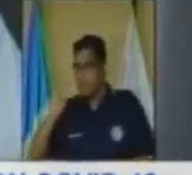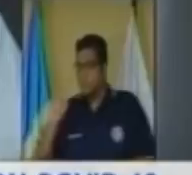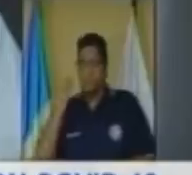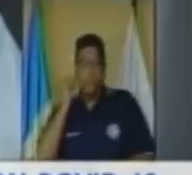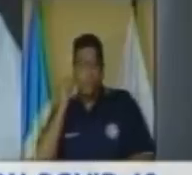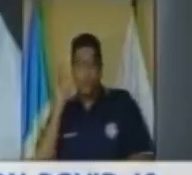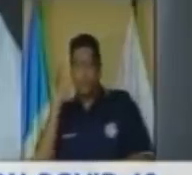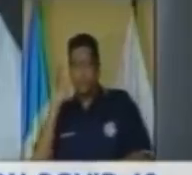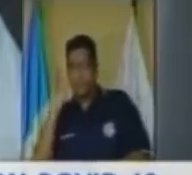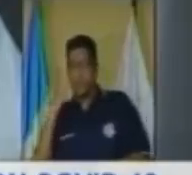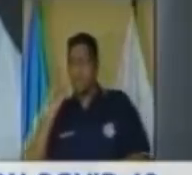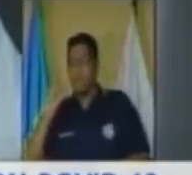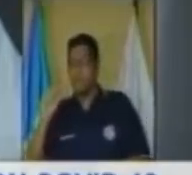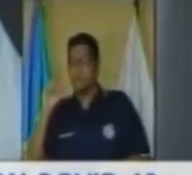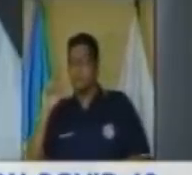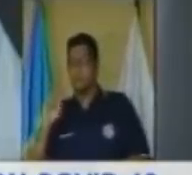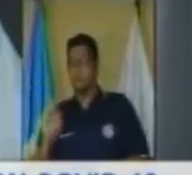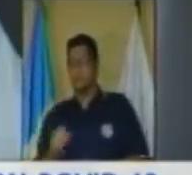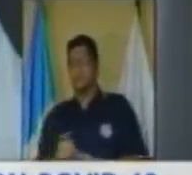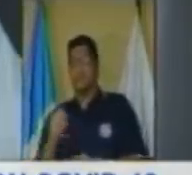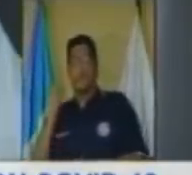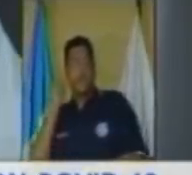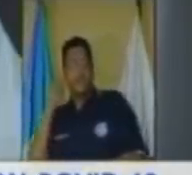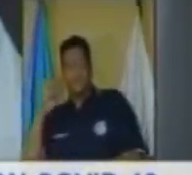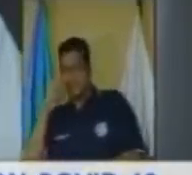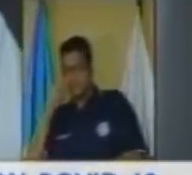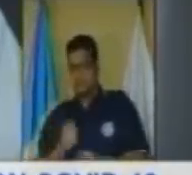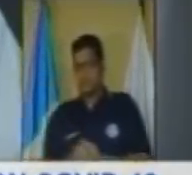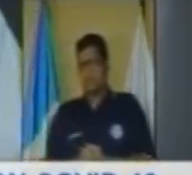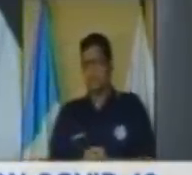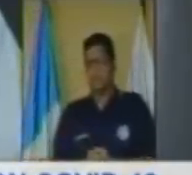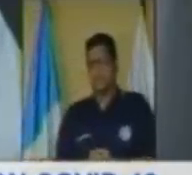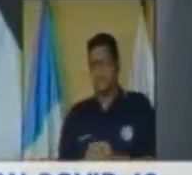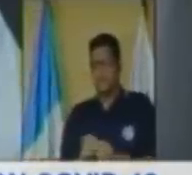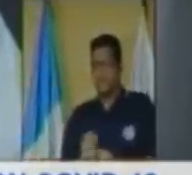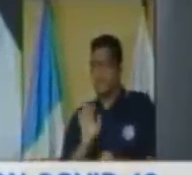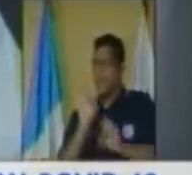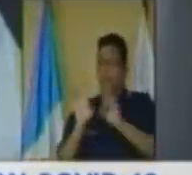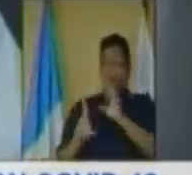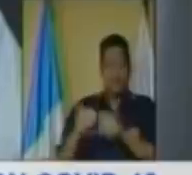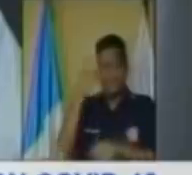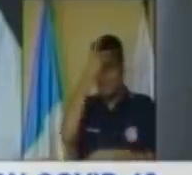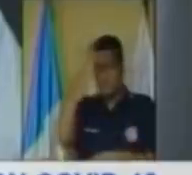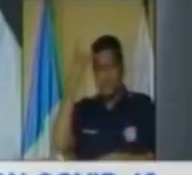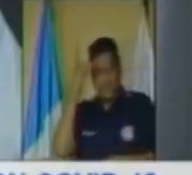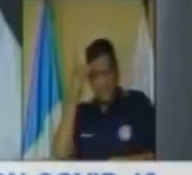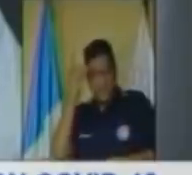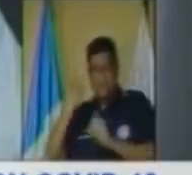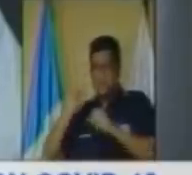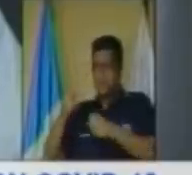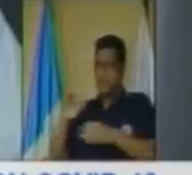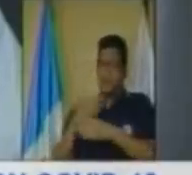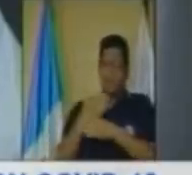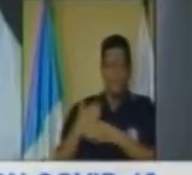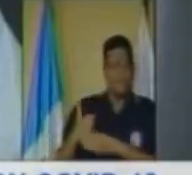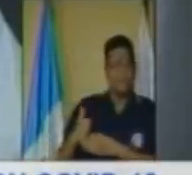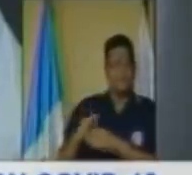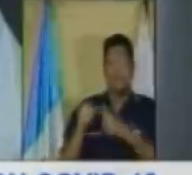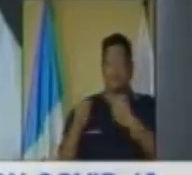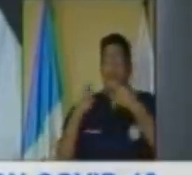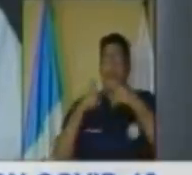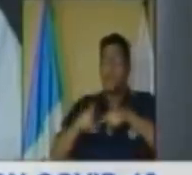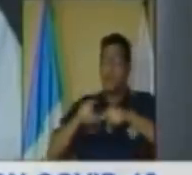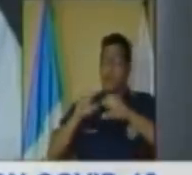puedan trabajarlas en casa. Algunas se van a hacer llegar a las direcciones departamentales en